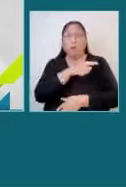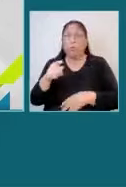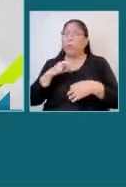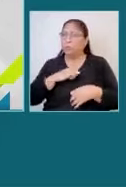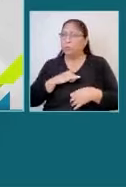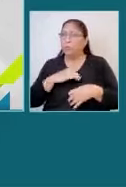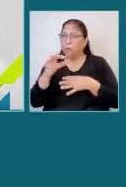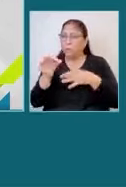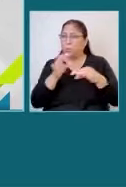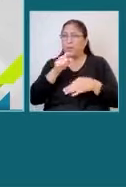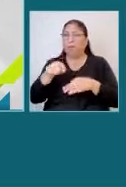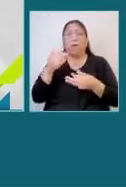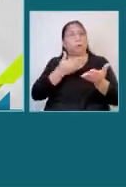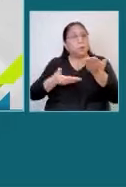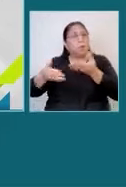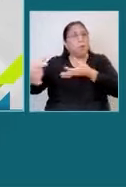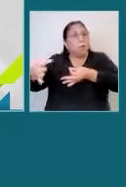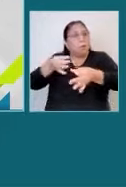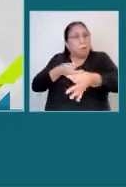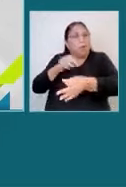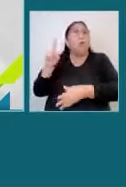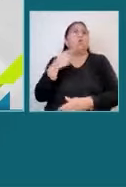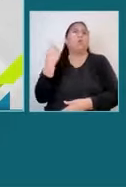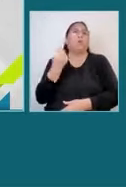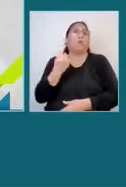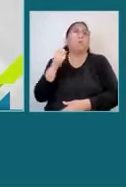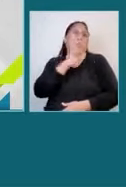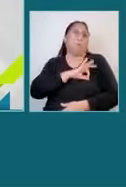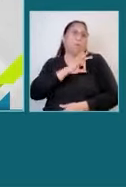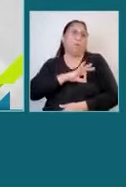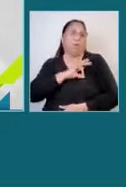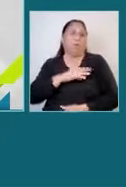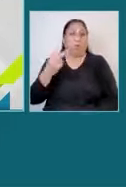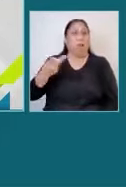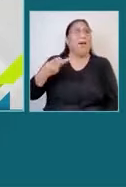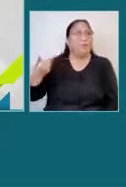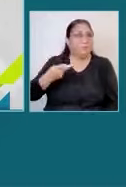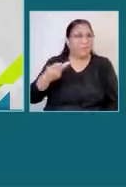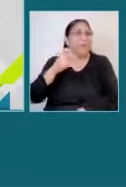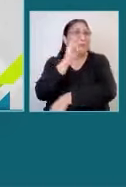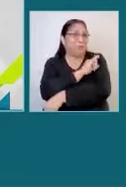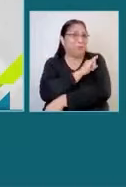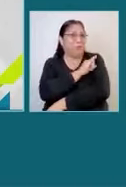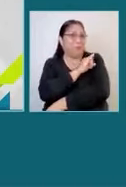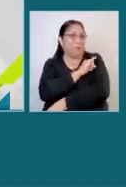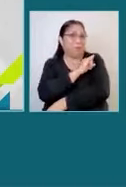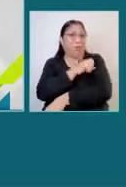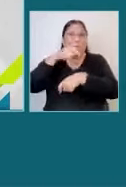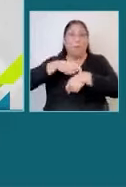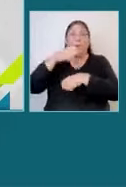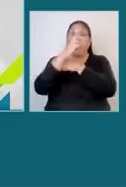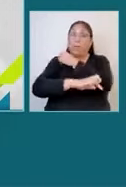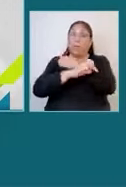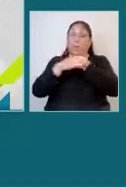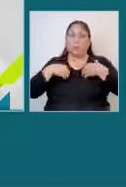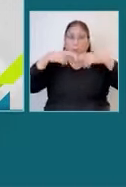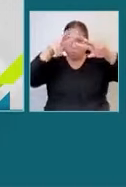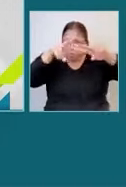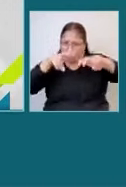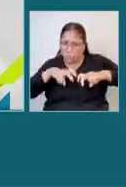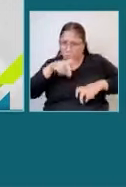importante. Este intercambio no es solamente para beneficiar a OEFA, no, se benefician ambas instituciones. Ya nosotros en el país tenemos investigadores de